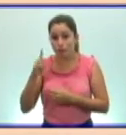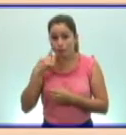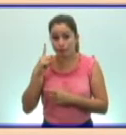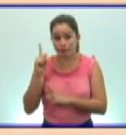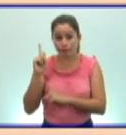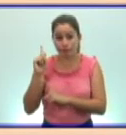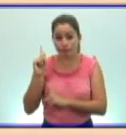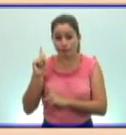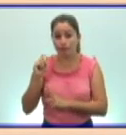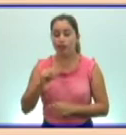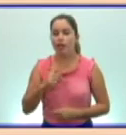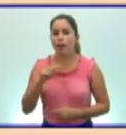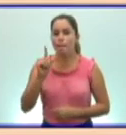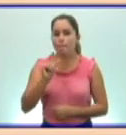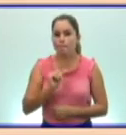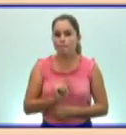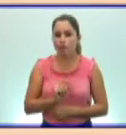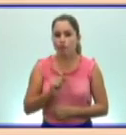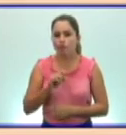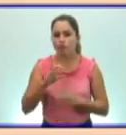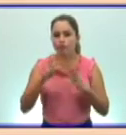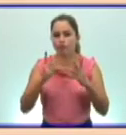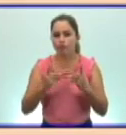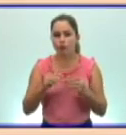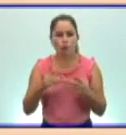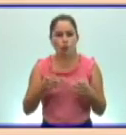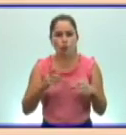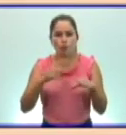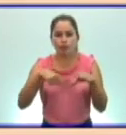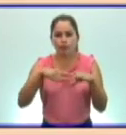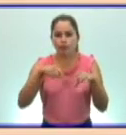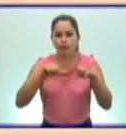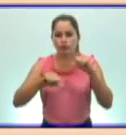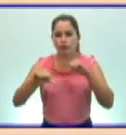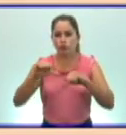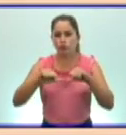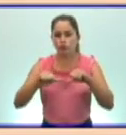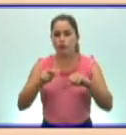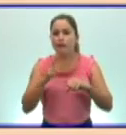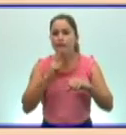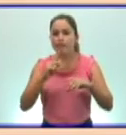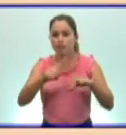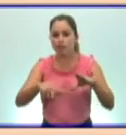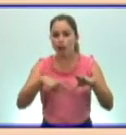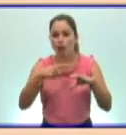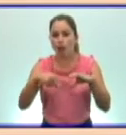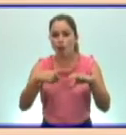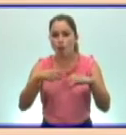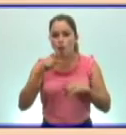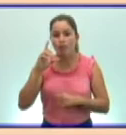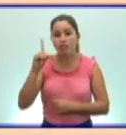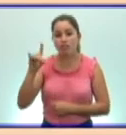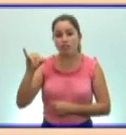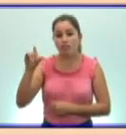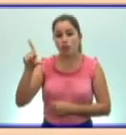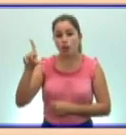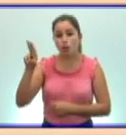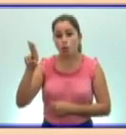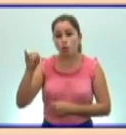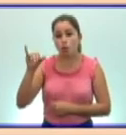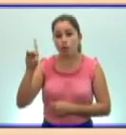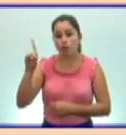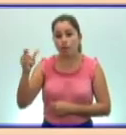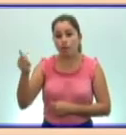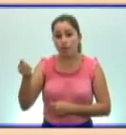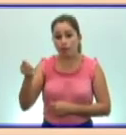disolvente, pues consideramos que esa disolución es una disolución diluida. Y por lo contrario, cuando la relación